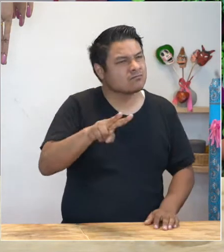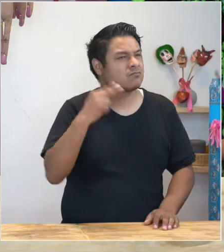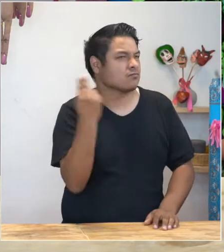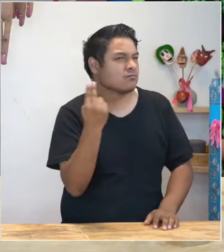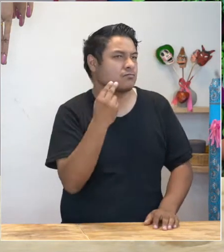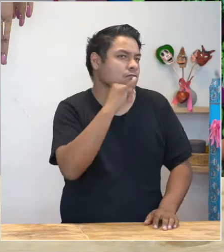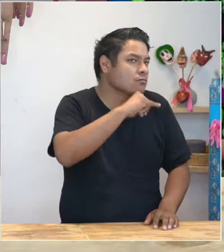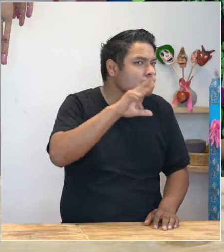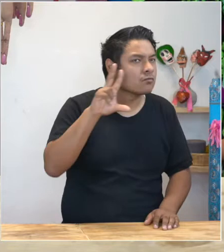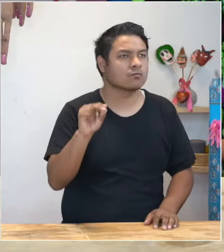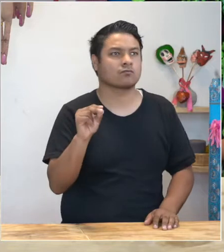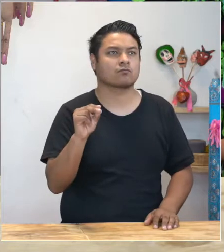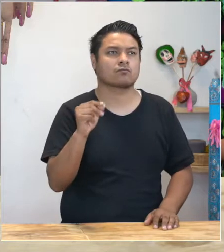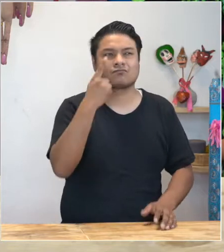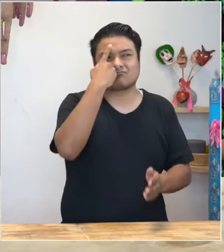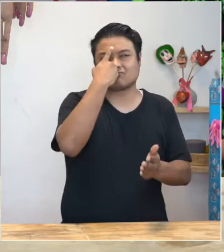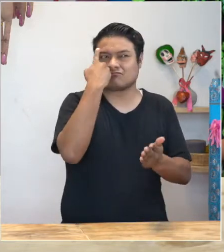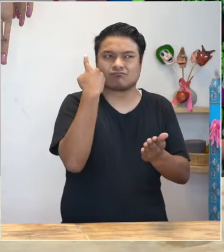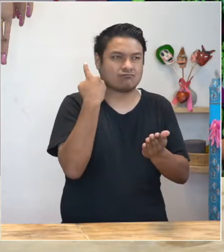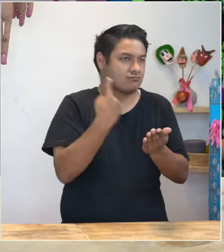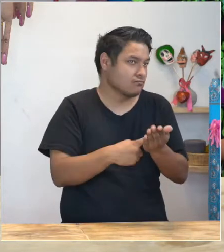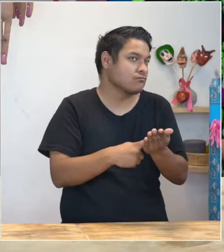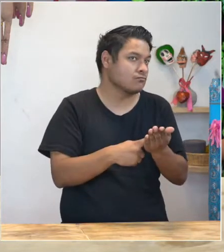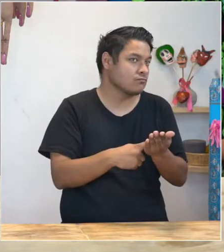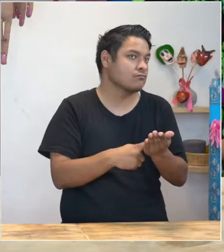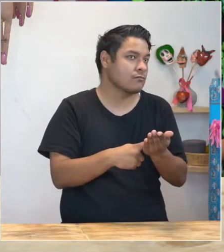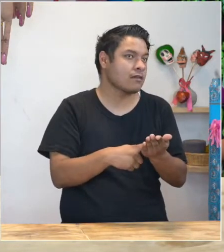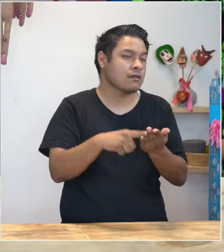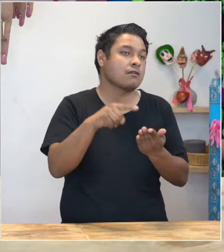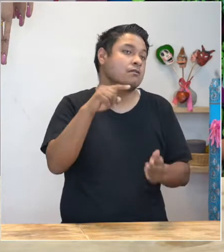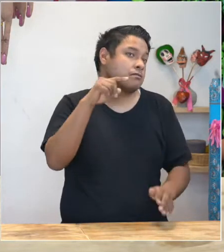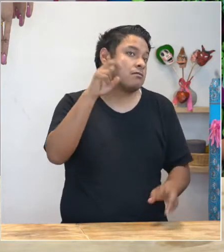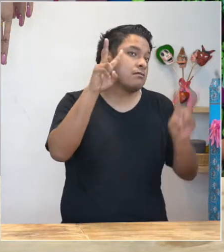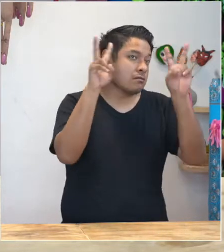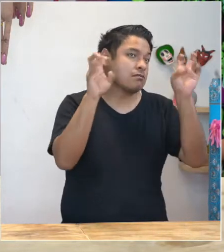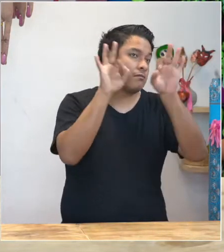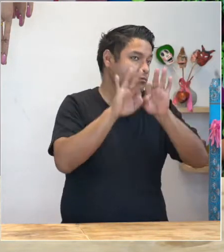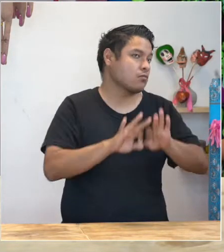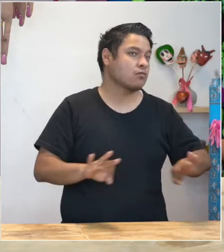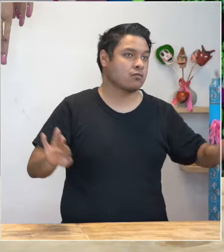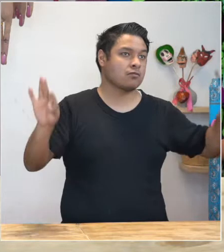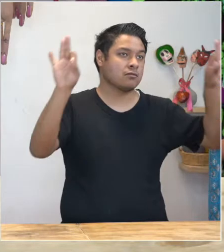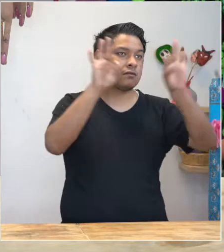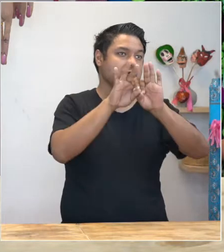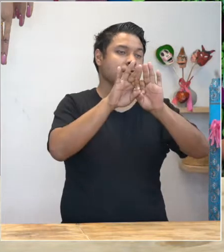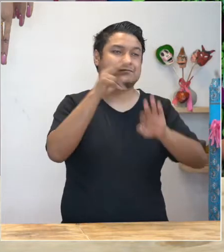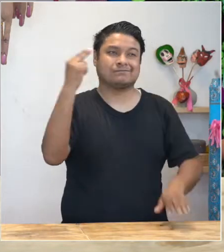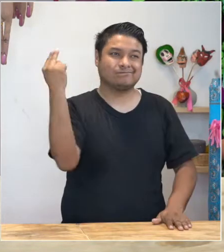sociedad. Creo que es un tema muy importante y por supuesto que es muy necesaria la